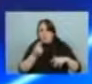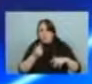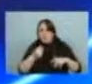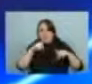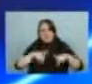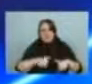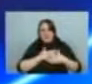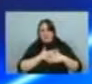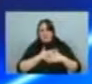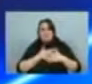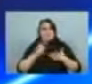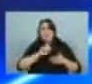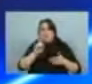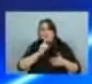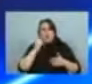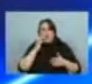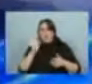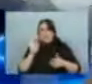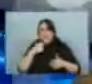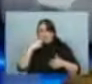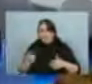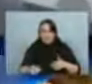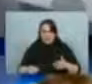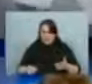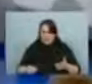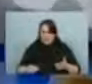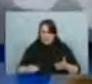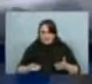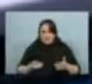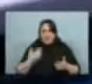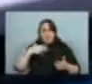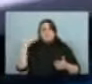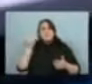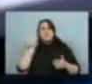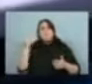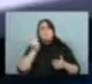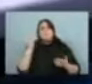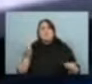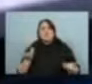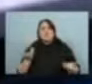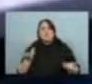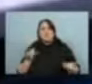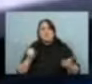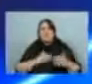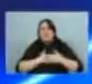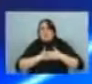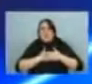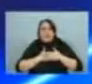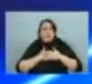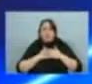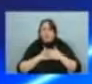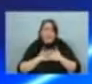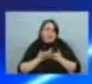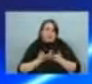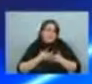amor y después hay que ver por qué uno se divorcia. ¿Me vas a decir que a uno te importa la billetera de las personas? Mira, no me importa porque hace 18 años que estoy con la misma persona. Así